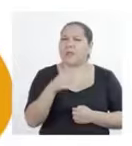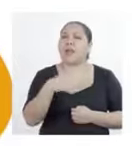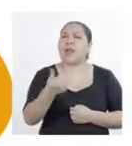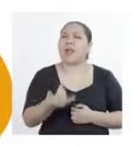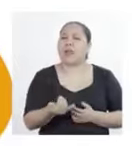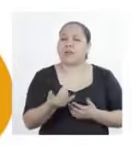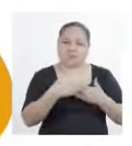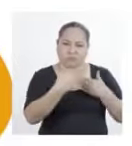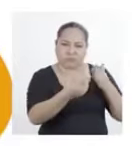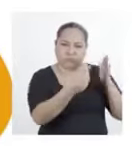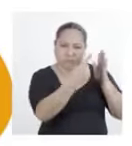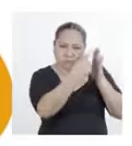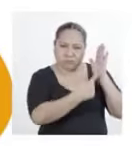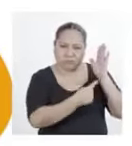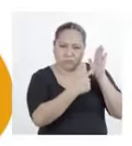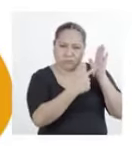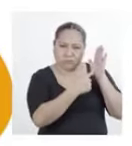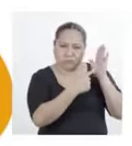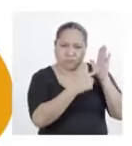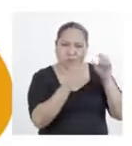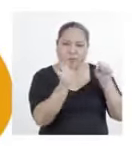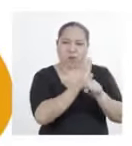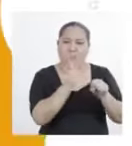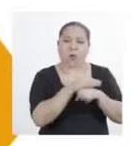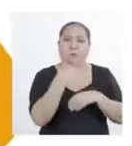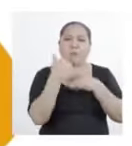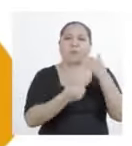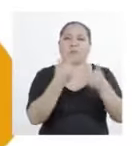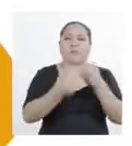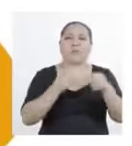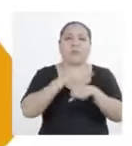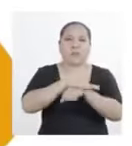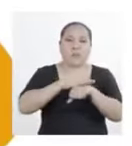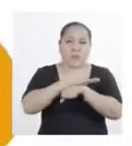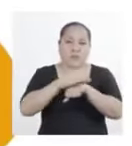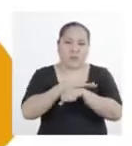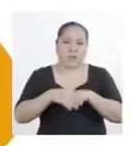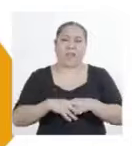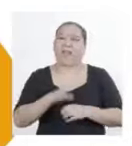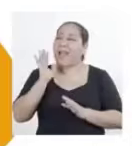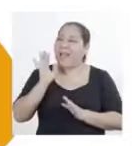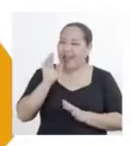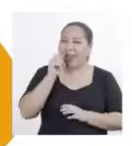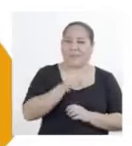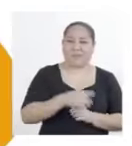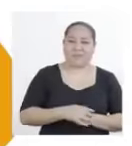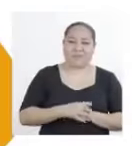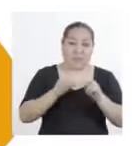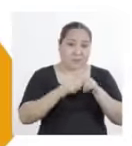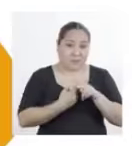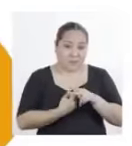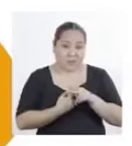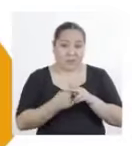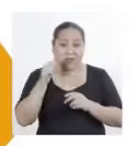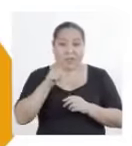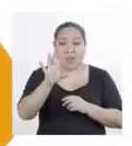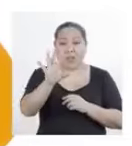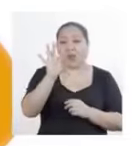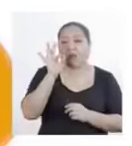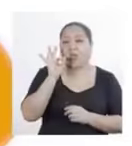miren lo que viene ahora, chicos de la promo Aquí tenemos completo el proceso de planificación de un texto ¡Ajá!